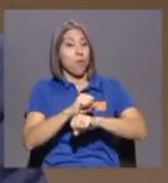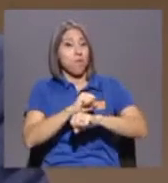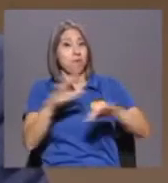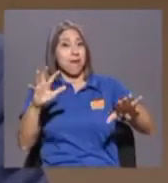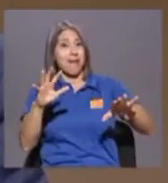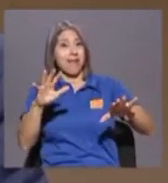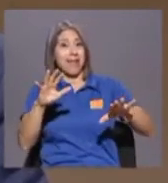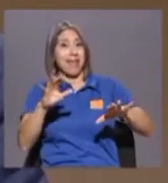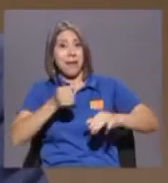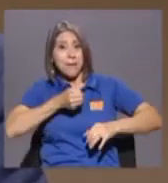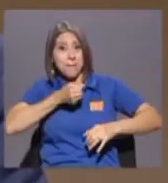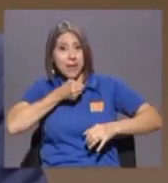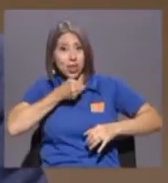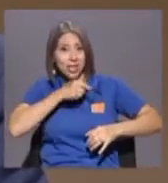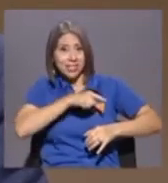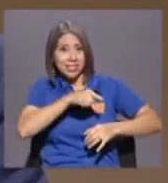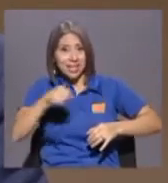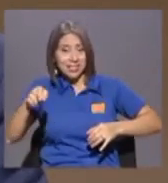que fue una cosa